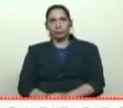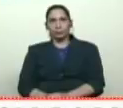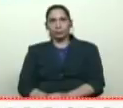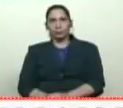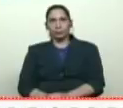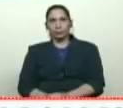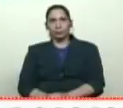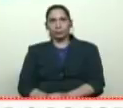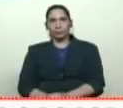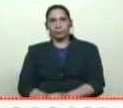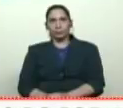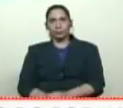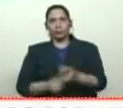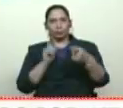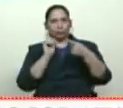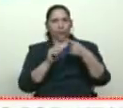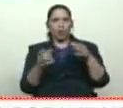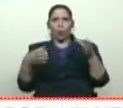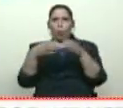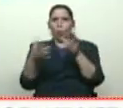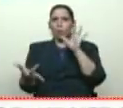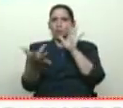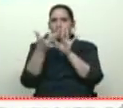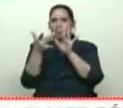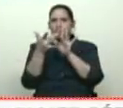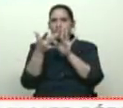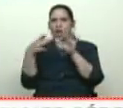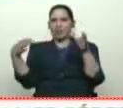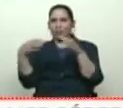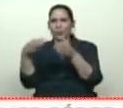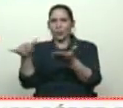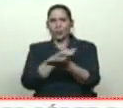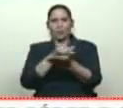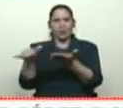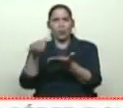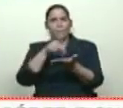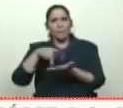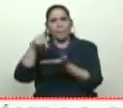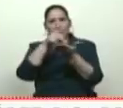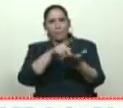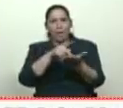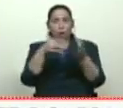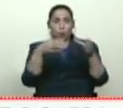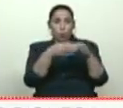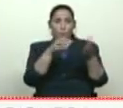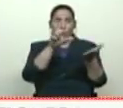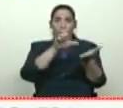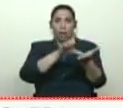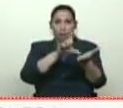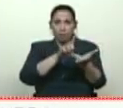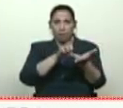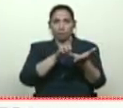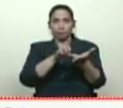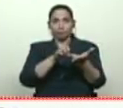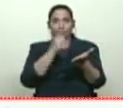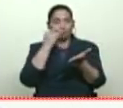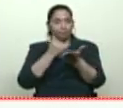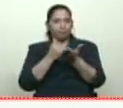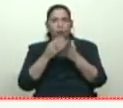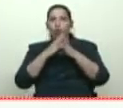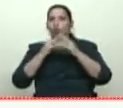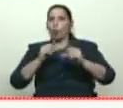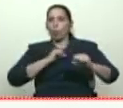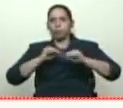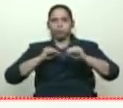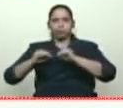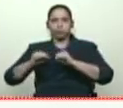Con relación al grupo de contactos y la reunión en Nueva York con la participación del Grupo de Lima, mira, toda acción,